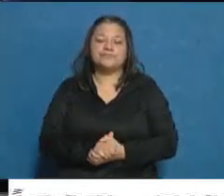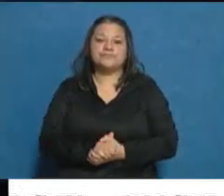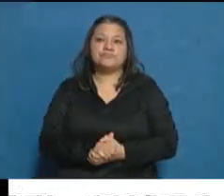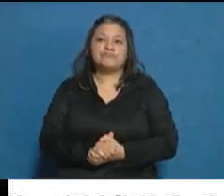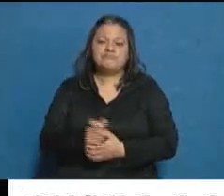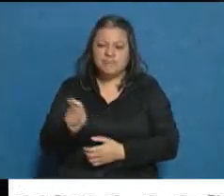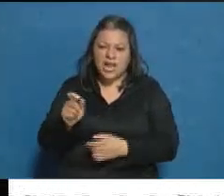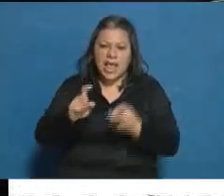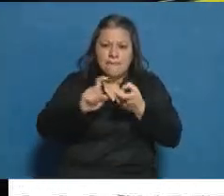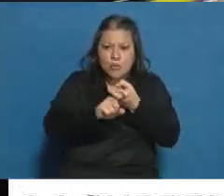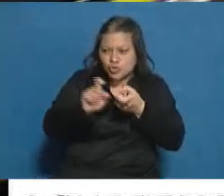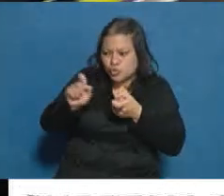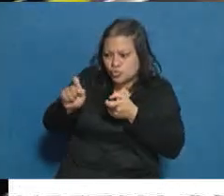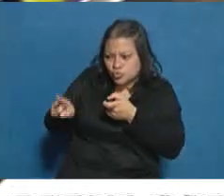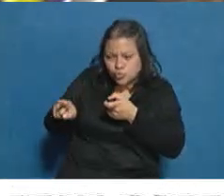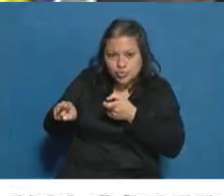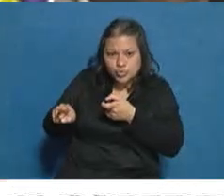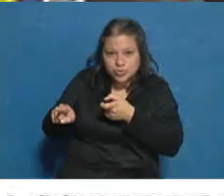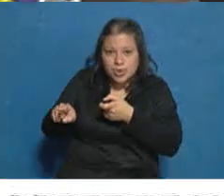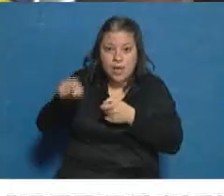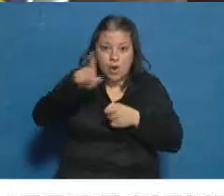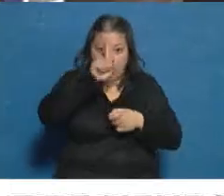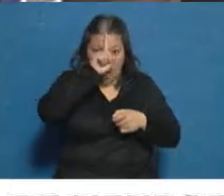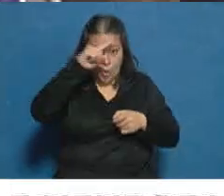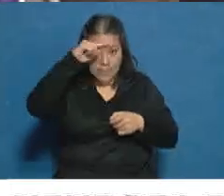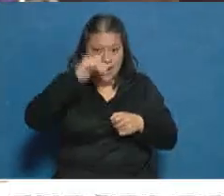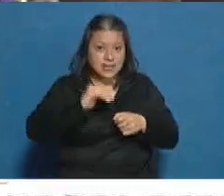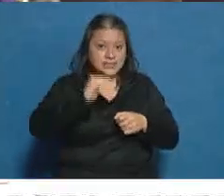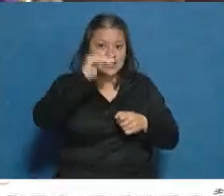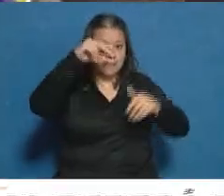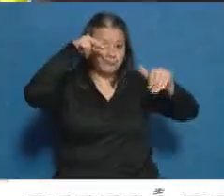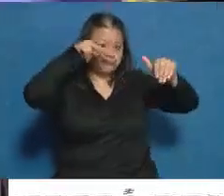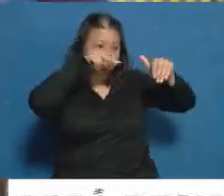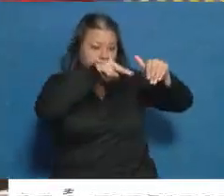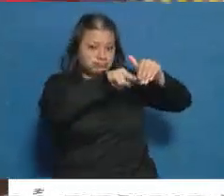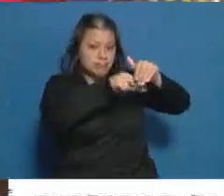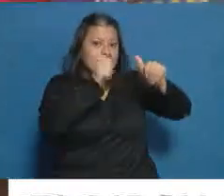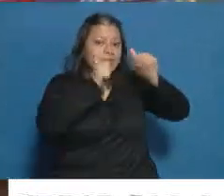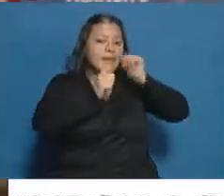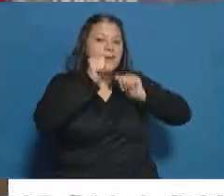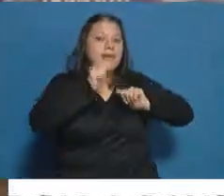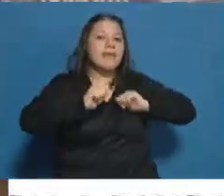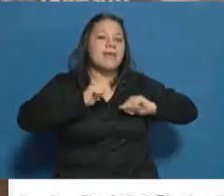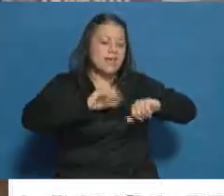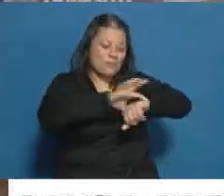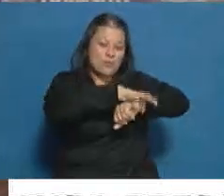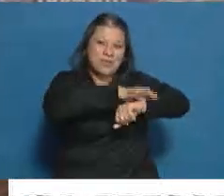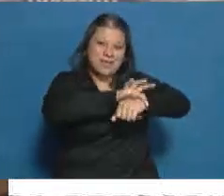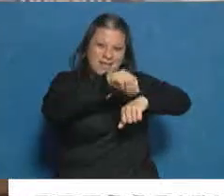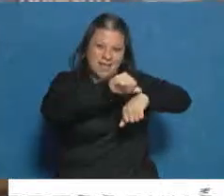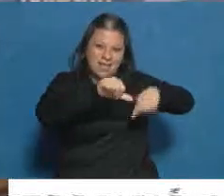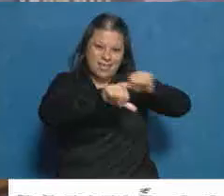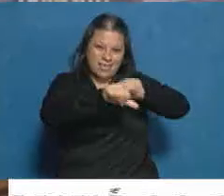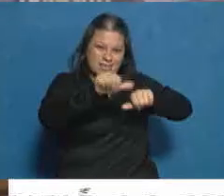quién sería su esposo, quien estaría en este momento internado en el Hospital Central con heridas en sus muñecas por